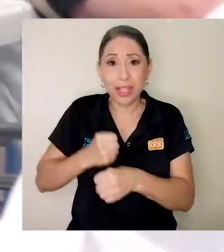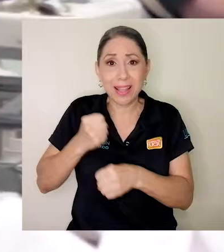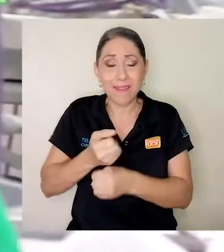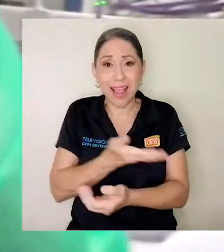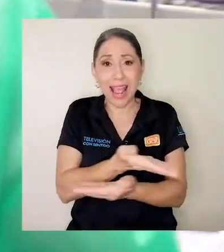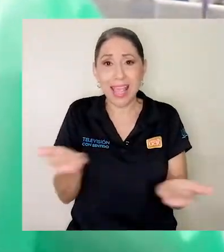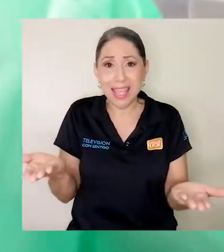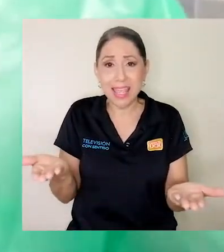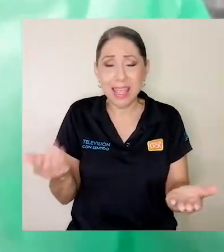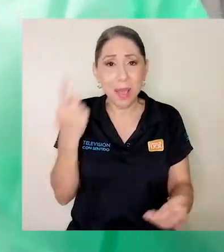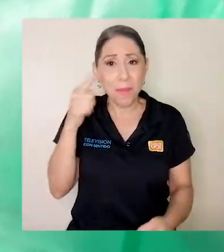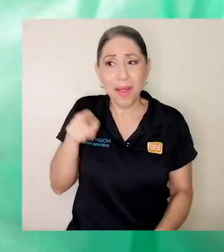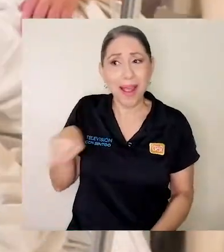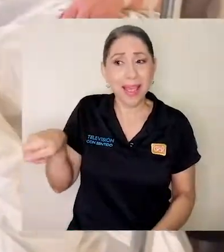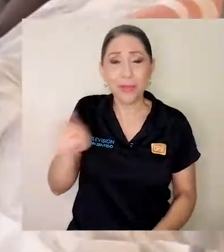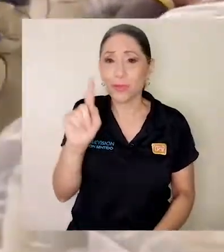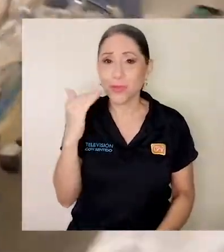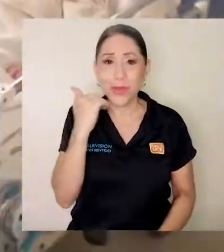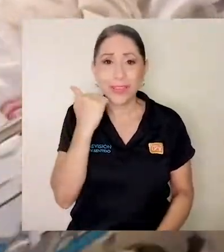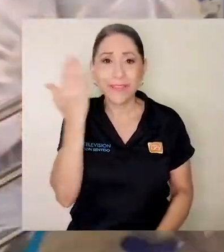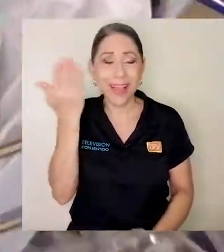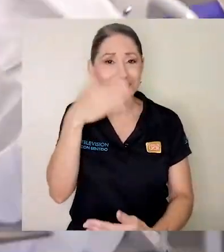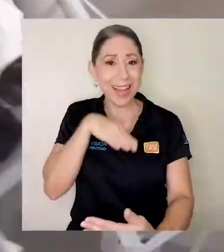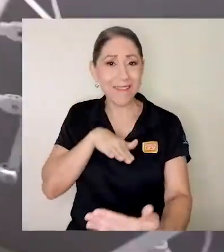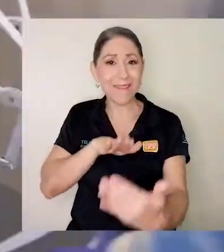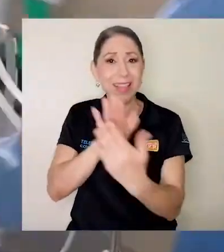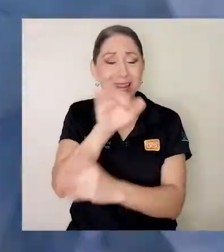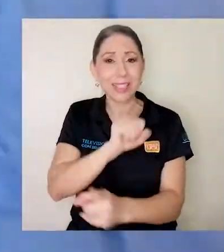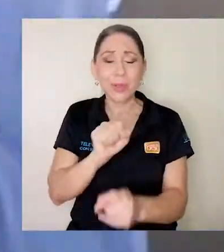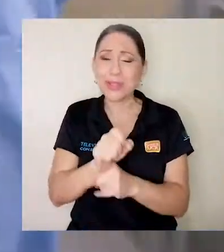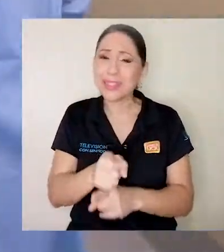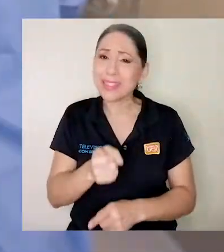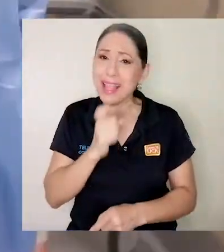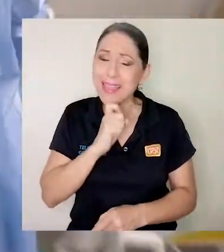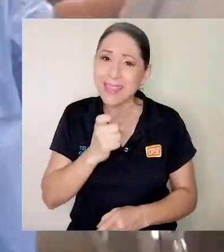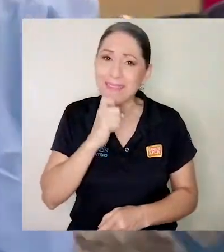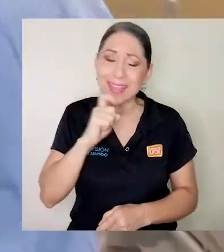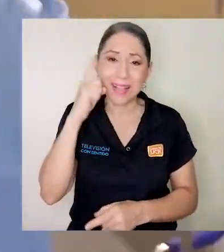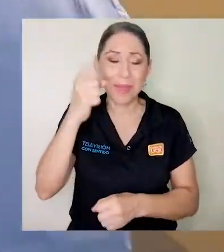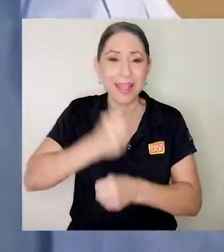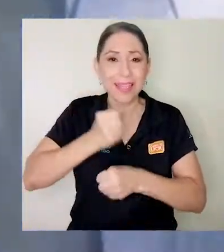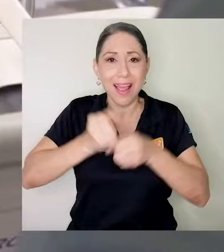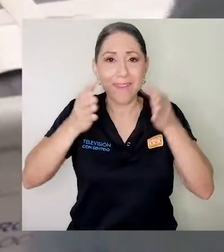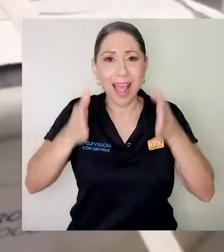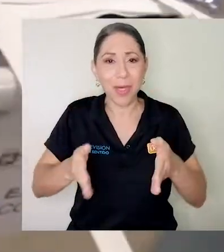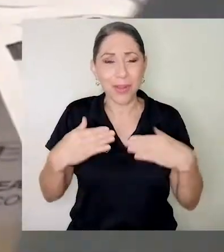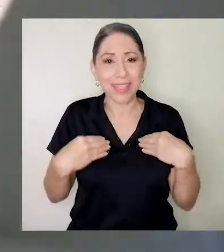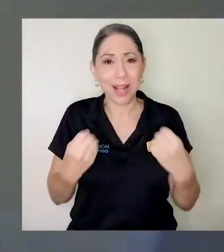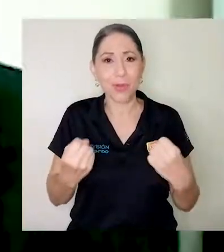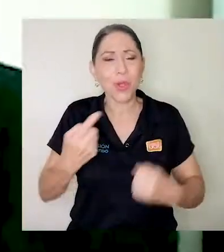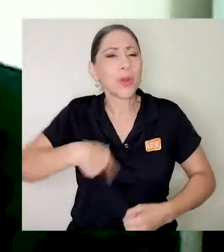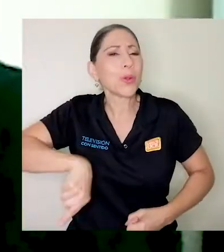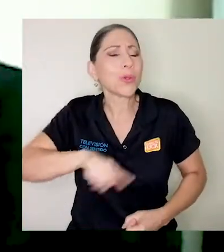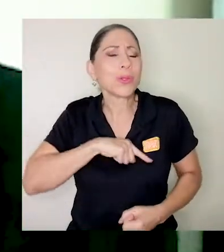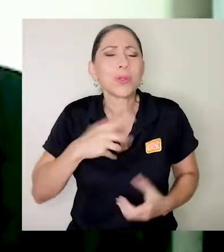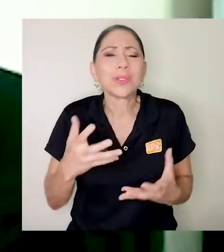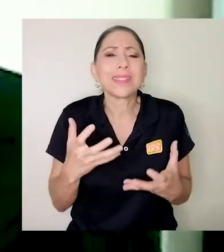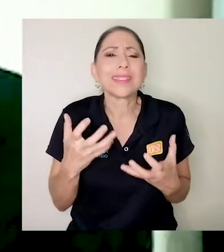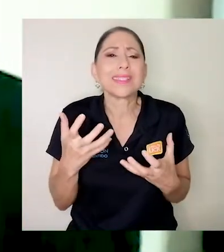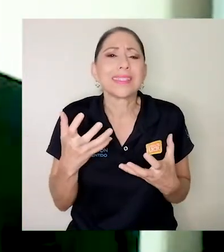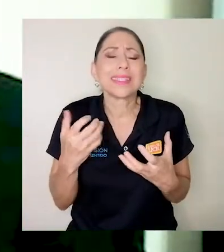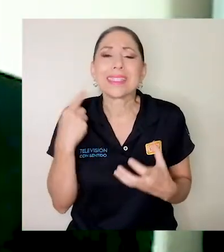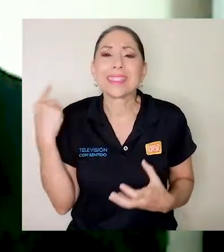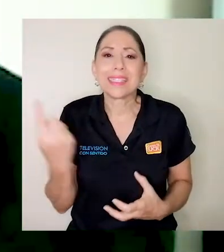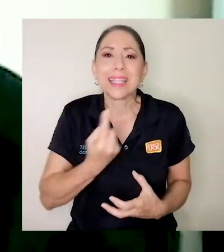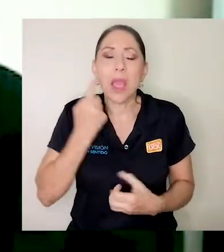esas unidades, no es fácil lidiar con lo más difícil para un trabajador de salud. Nuestro deseo